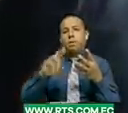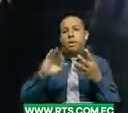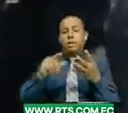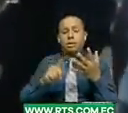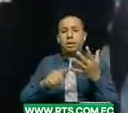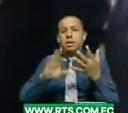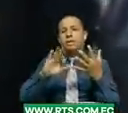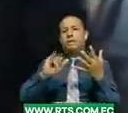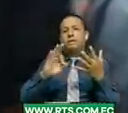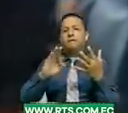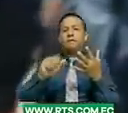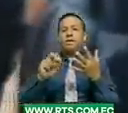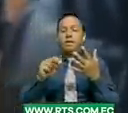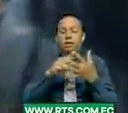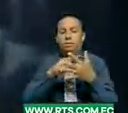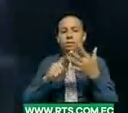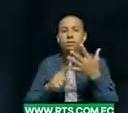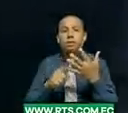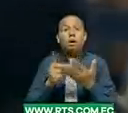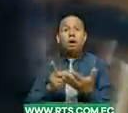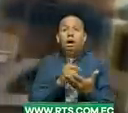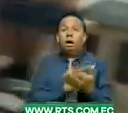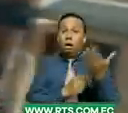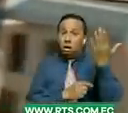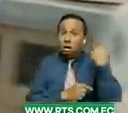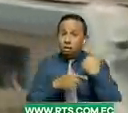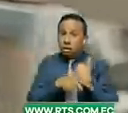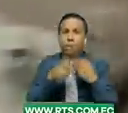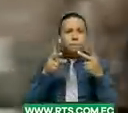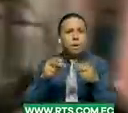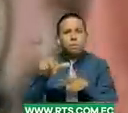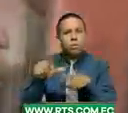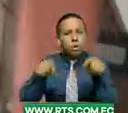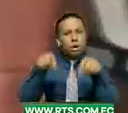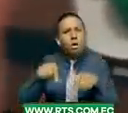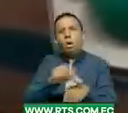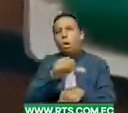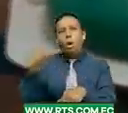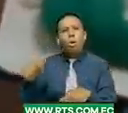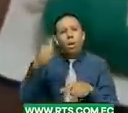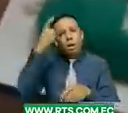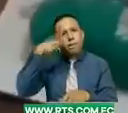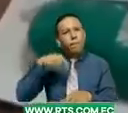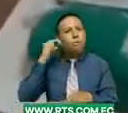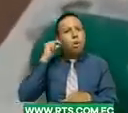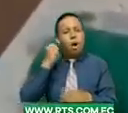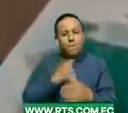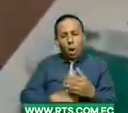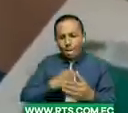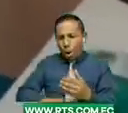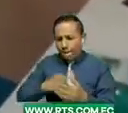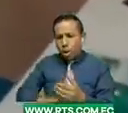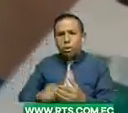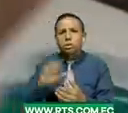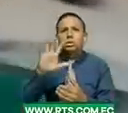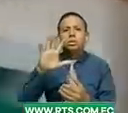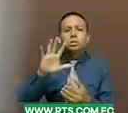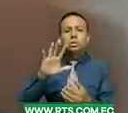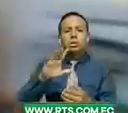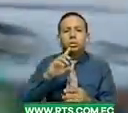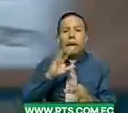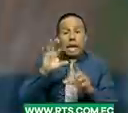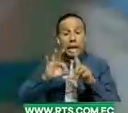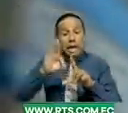mismo hospital, hubo otro parto múltiple. Este es un hito histórico. Según las estadísticas, cada 55 millones